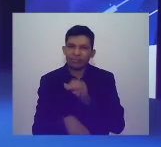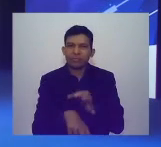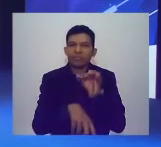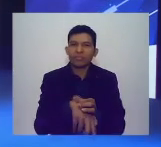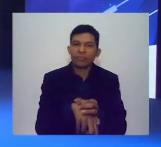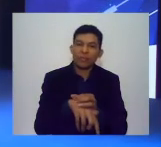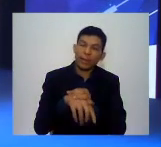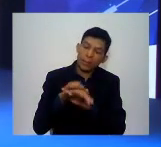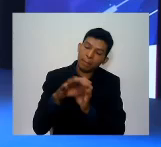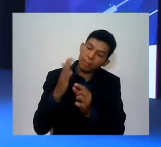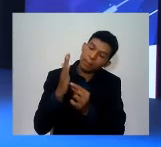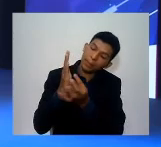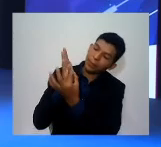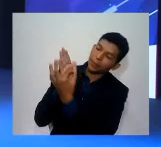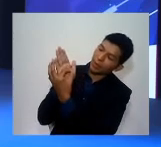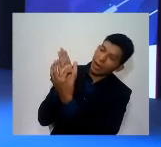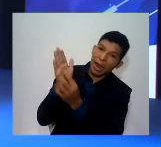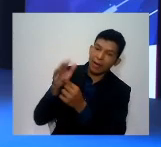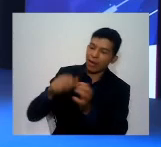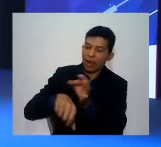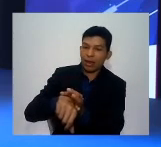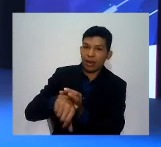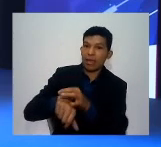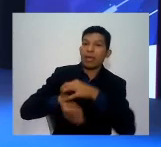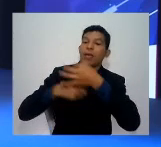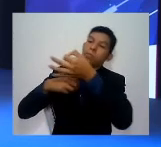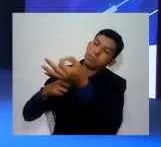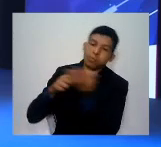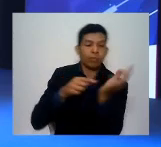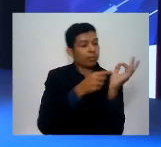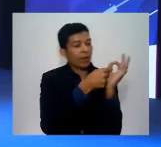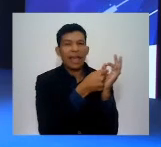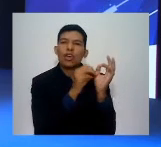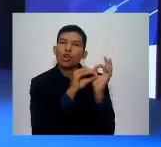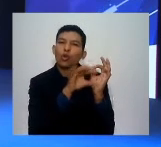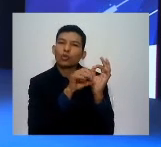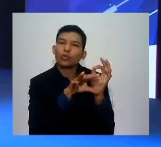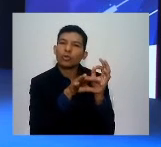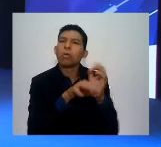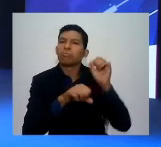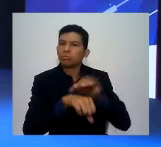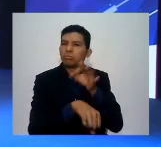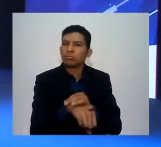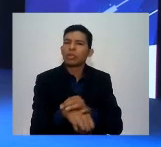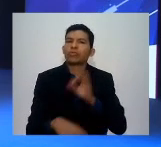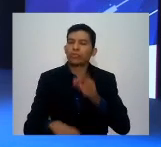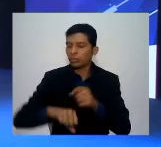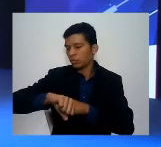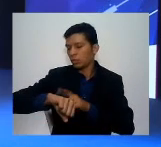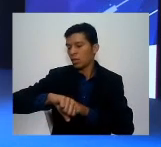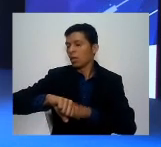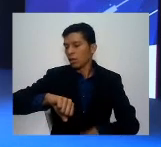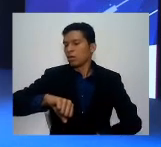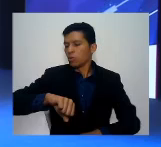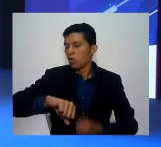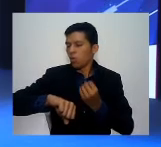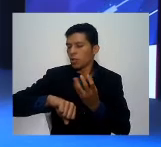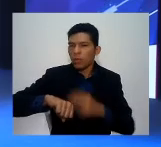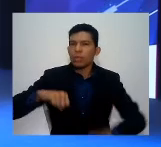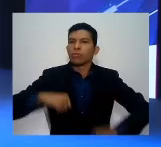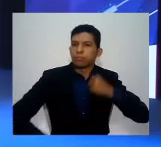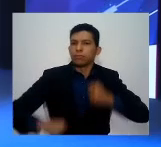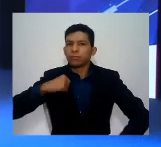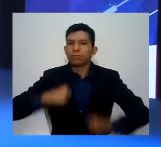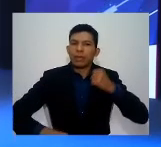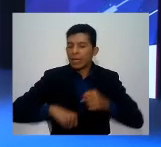tiempo. ¿Listo? Entonces este es otro equipo que ha entrado en nuestras vidas, o mejor dicho, en las vidas de muchas personas.